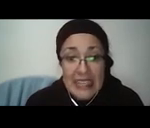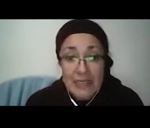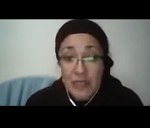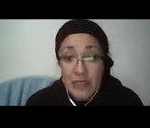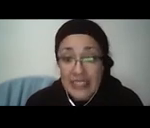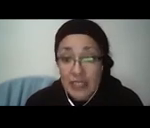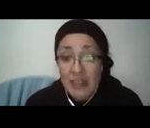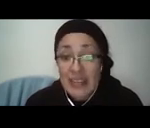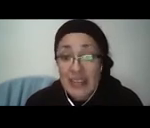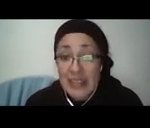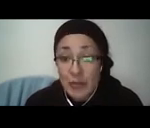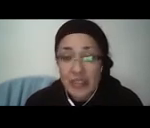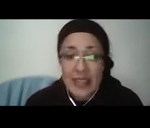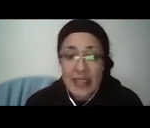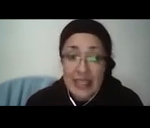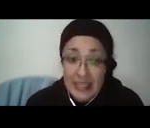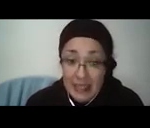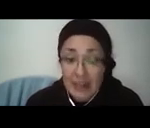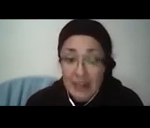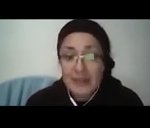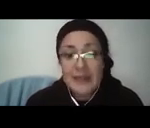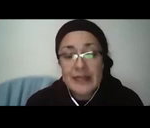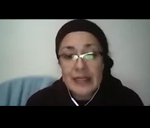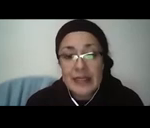la fuente renovable que más aporta al sistema